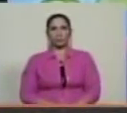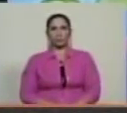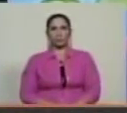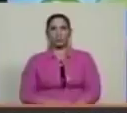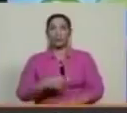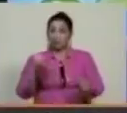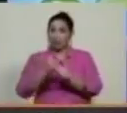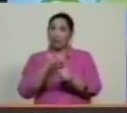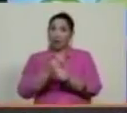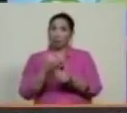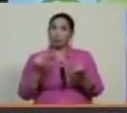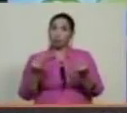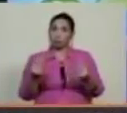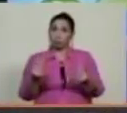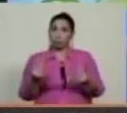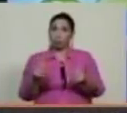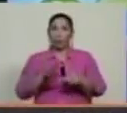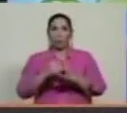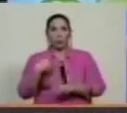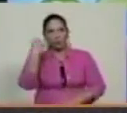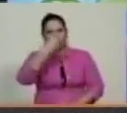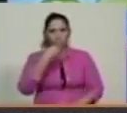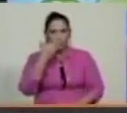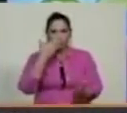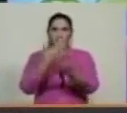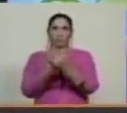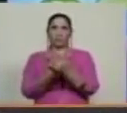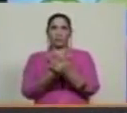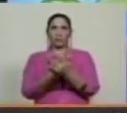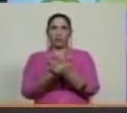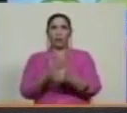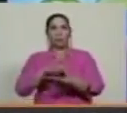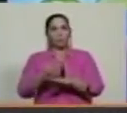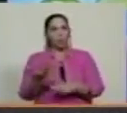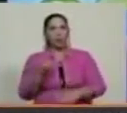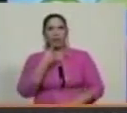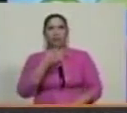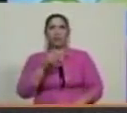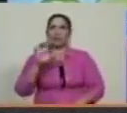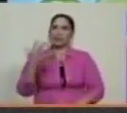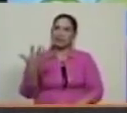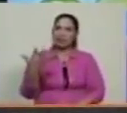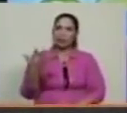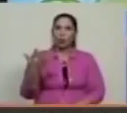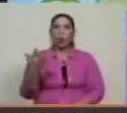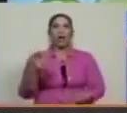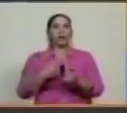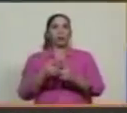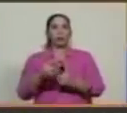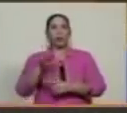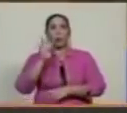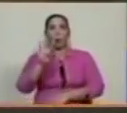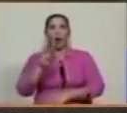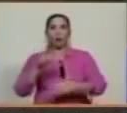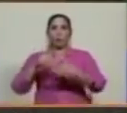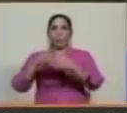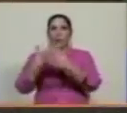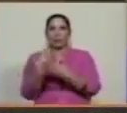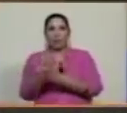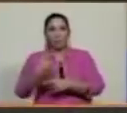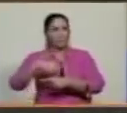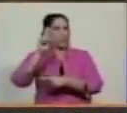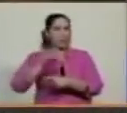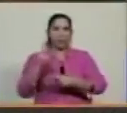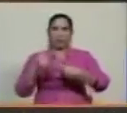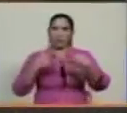mucho, porque son los que dan la cara, porque son los que cuando dicen a las 5 ellos están a las 4 de la mañana, primero que todo el mundo. Eso es otra cosa, es